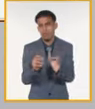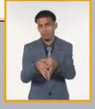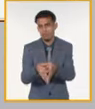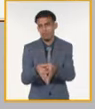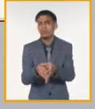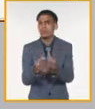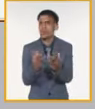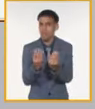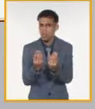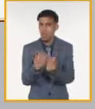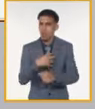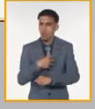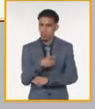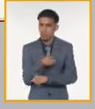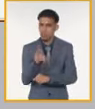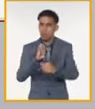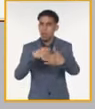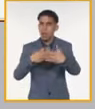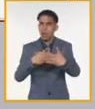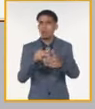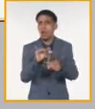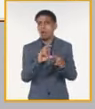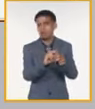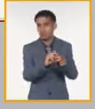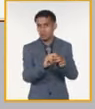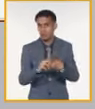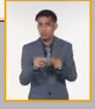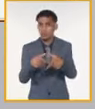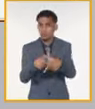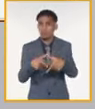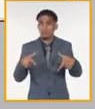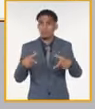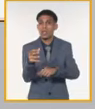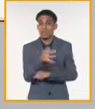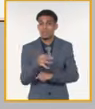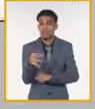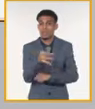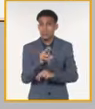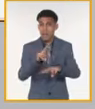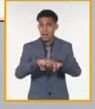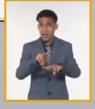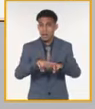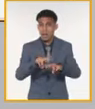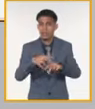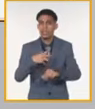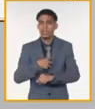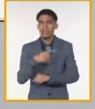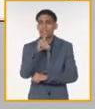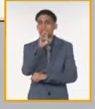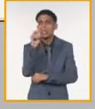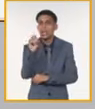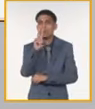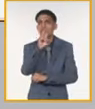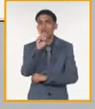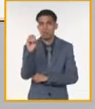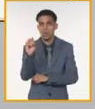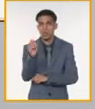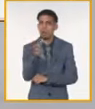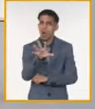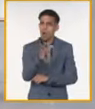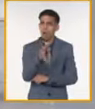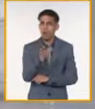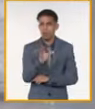importante ahora la mayor cantidad de municipios de La Habana tiene entre 100 y 200 lo cual